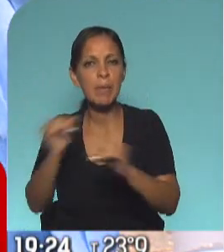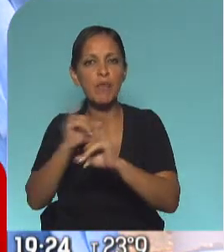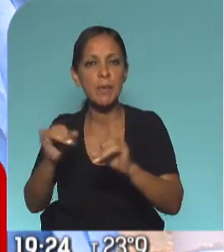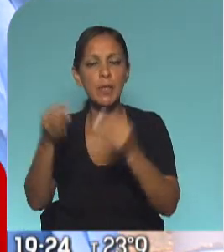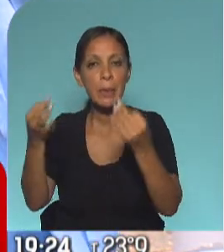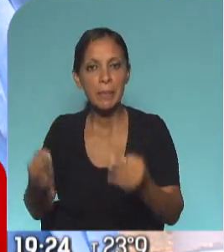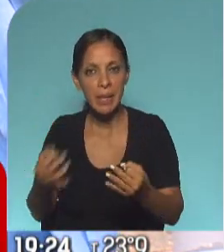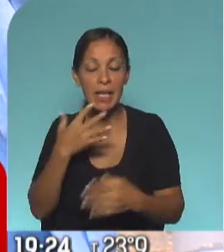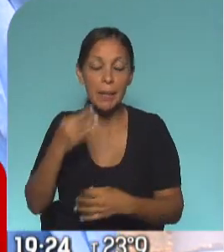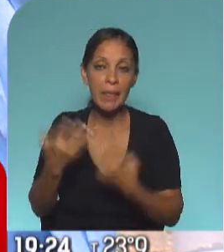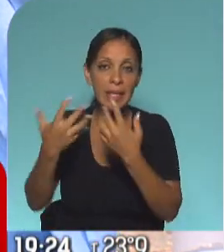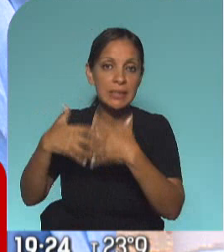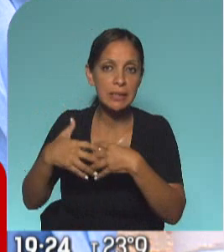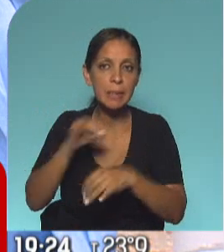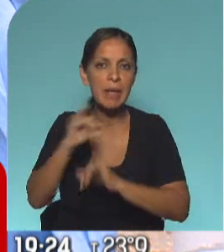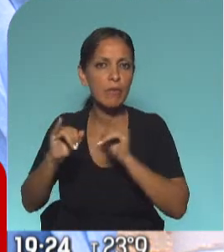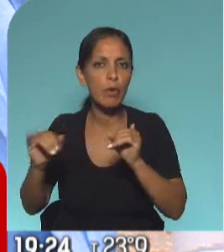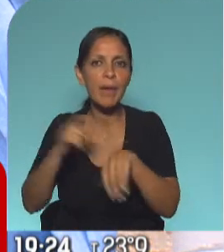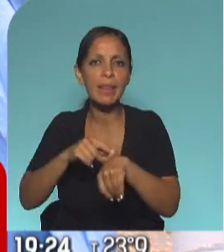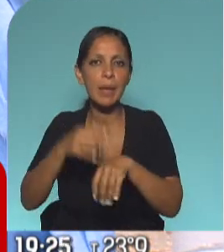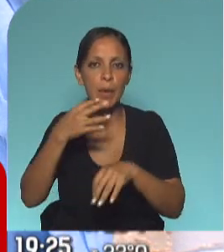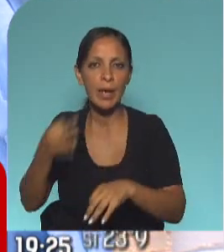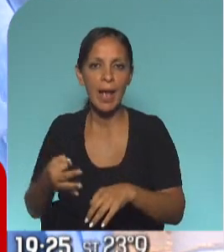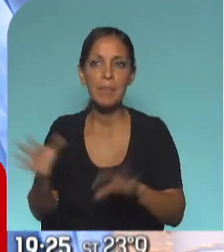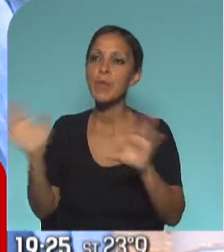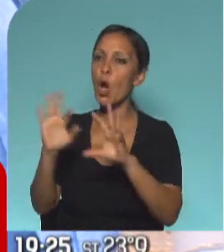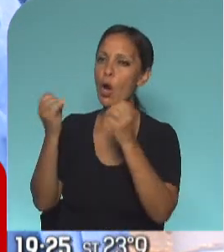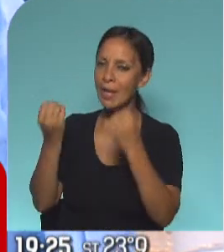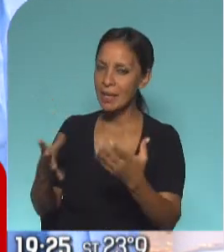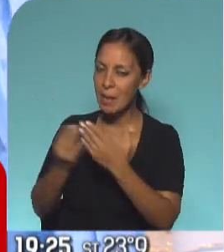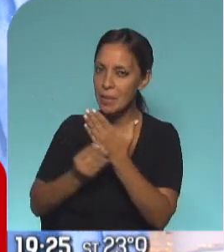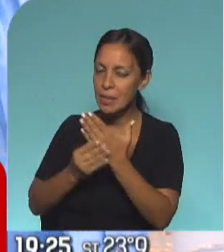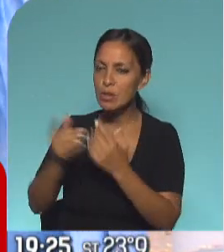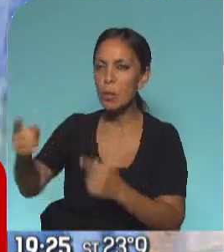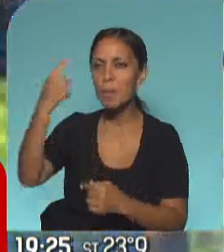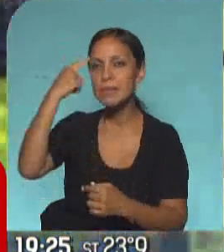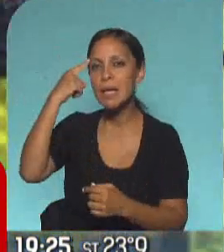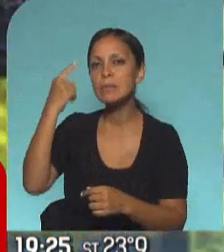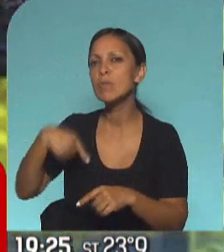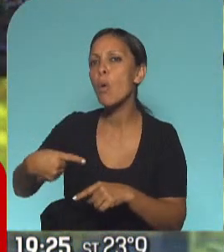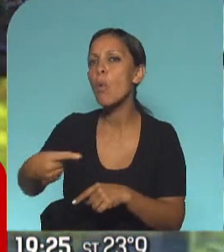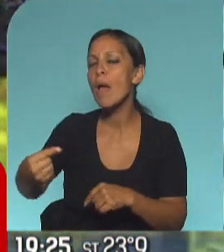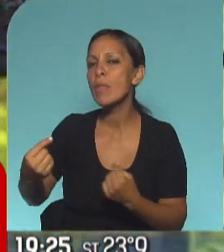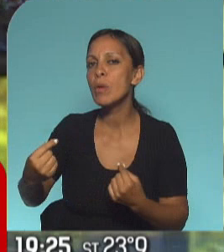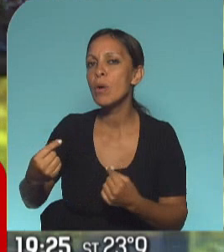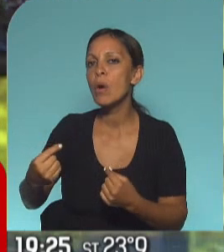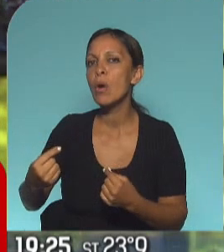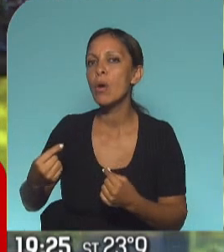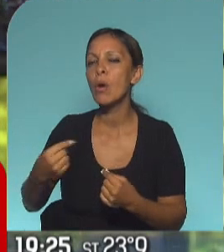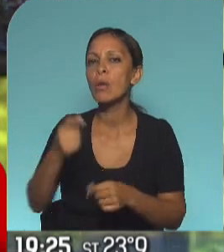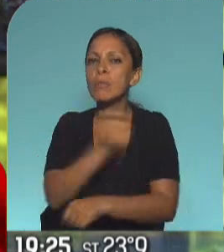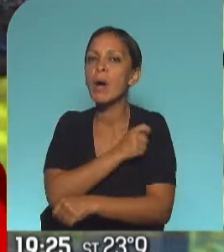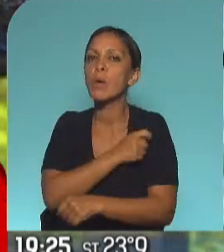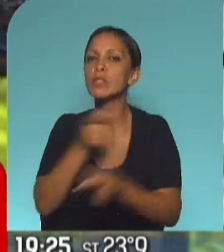te informa en tiempo real todo el tiempo. ¿Qué tal, ministro? ¿Cuándo calculan estar vacunando docentes?